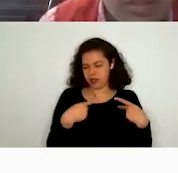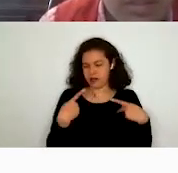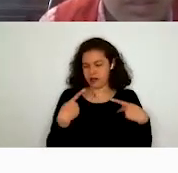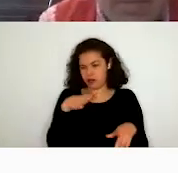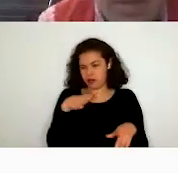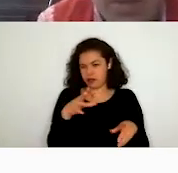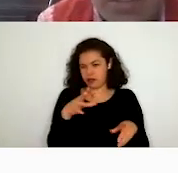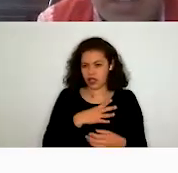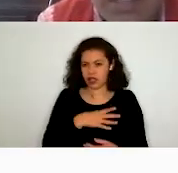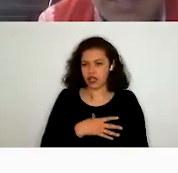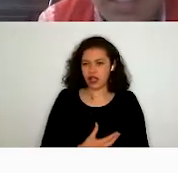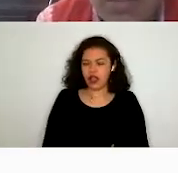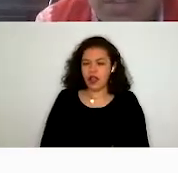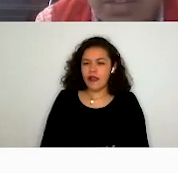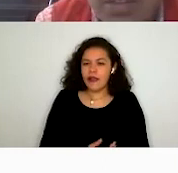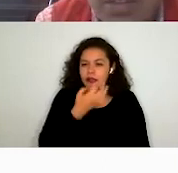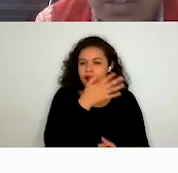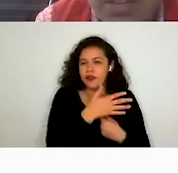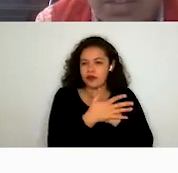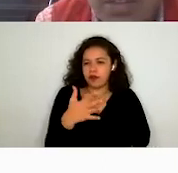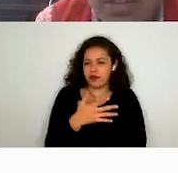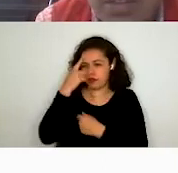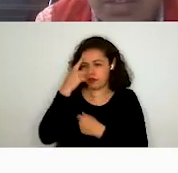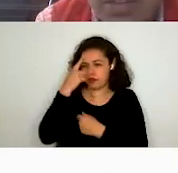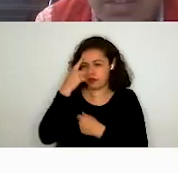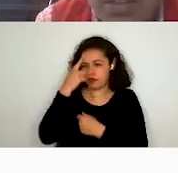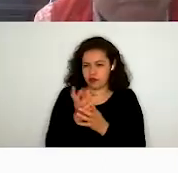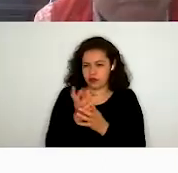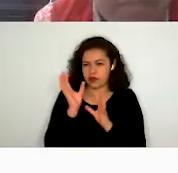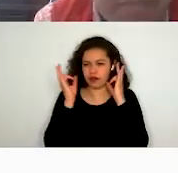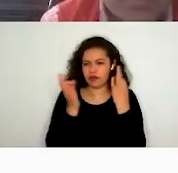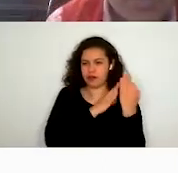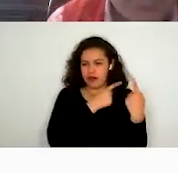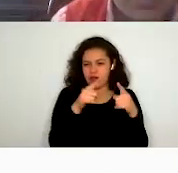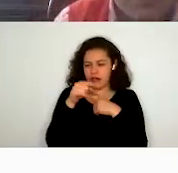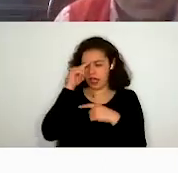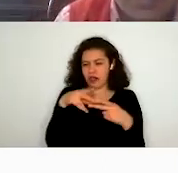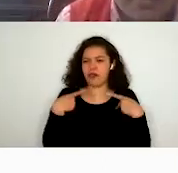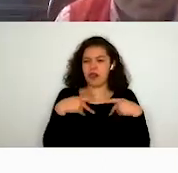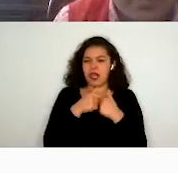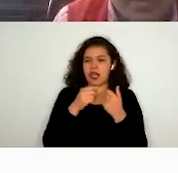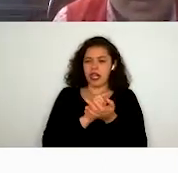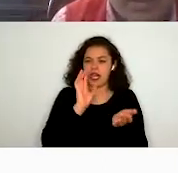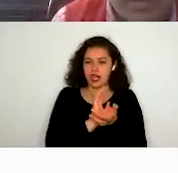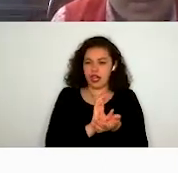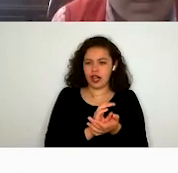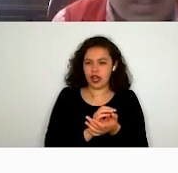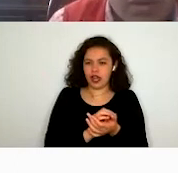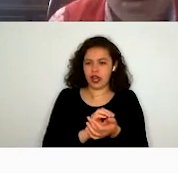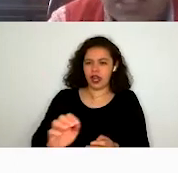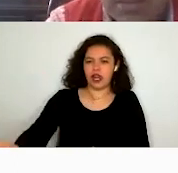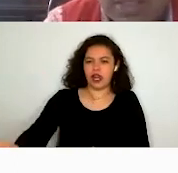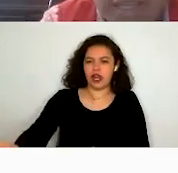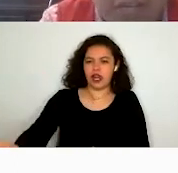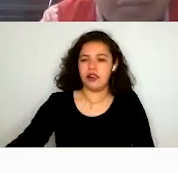Dar la señal de evacuación de las instalaciones de manera diferenciada para las personas con discapacidad, de acuerdo a